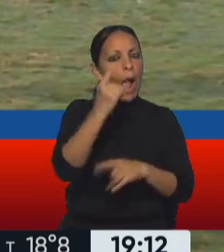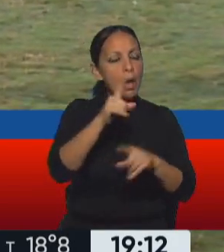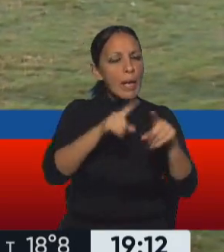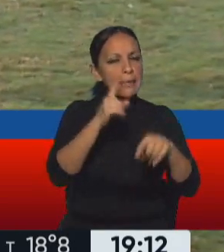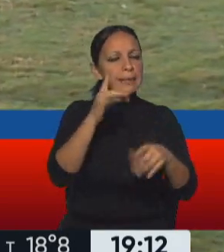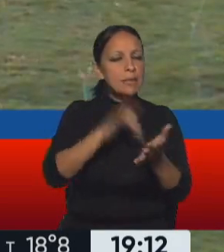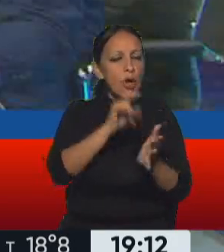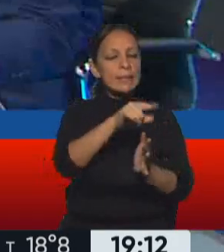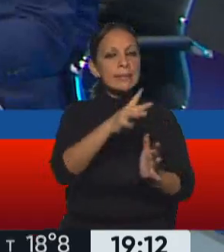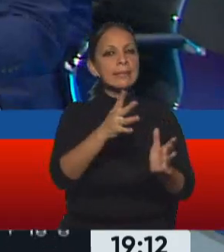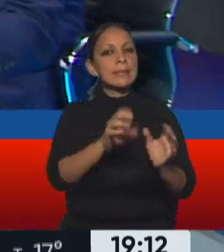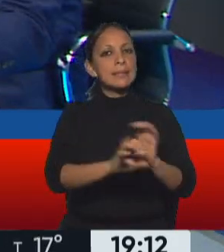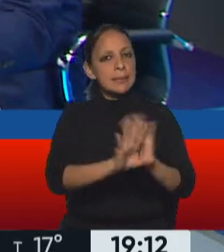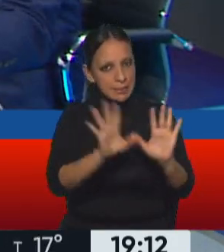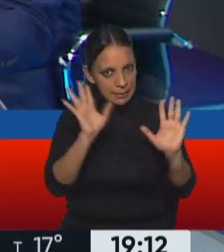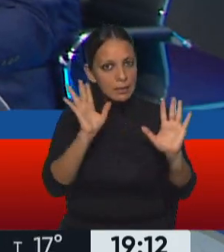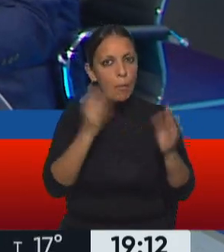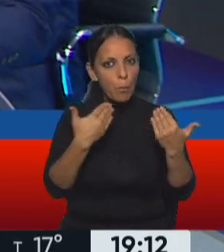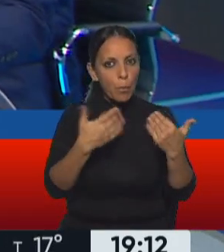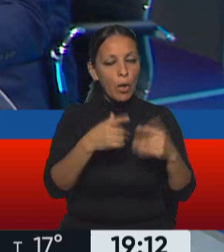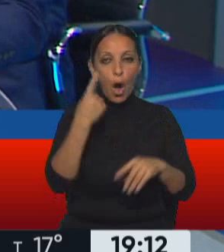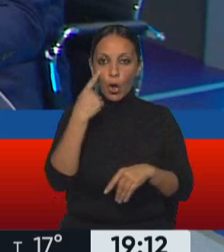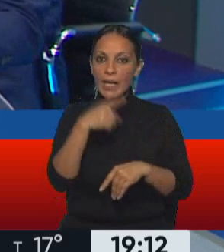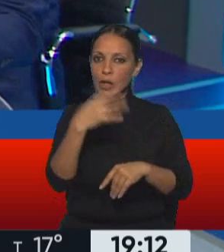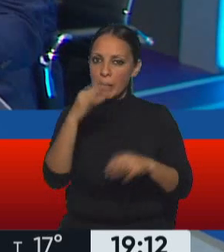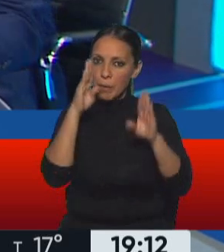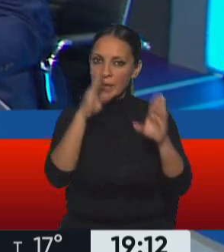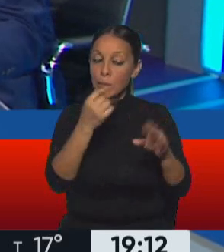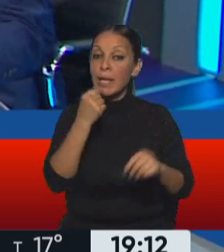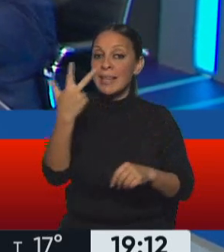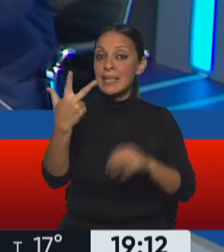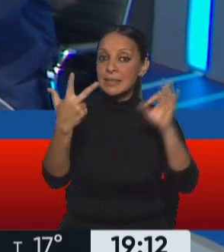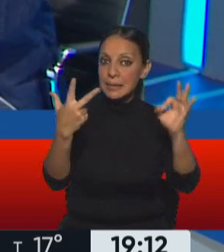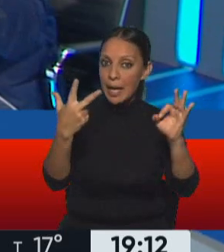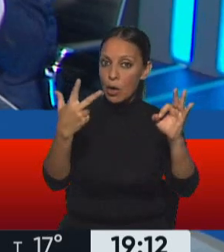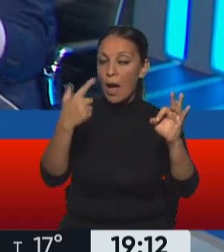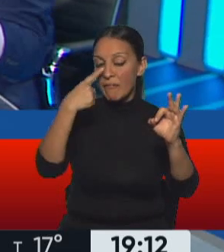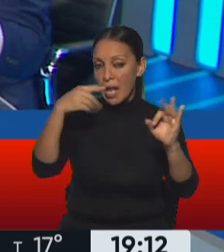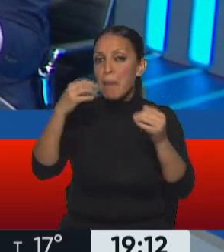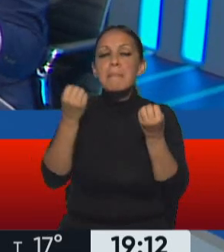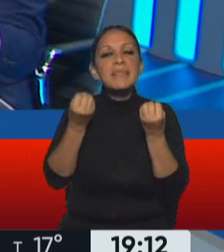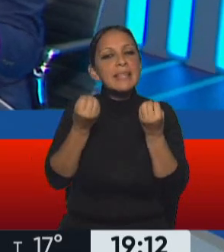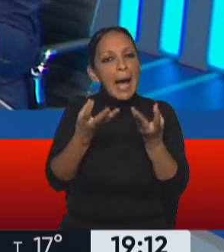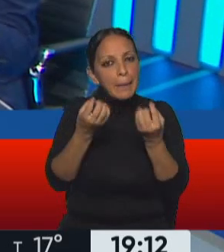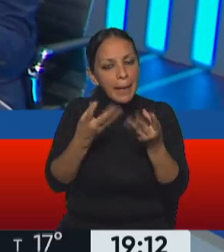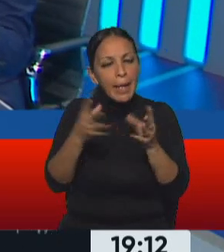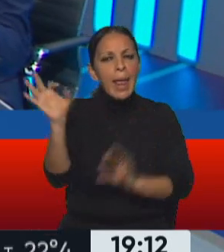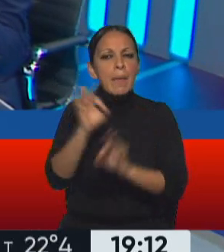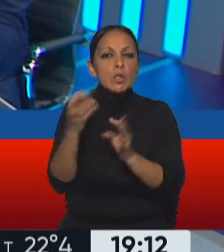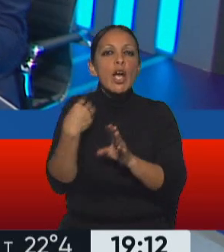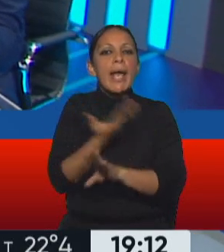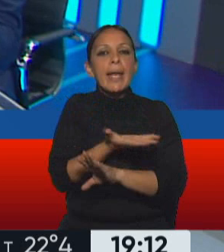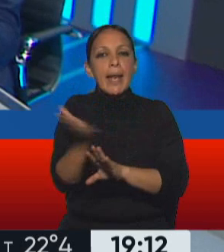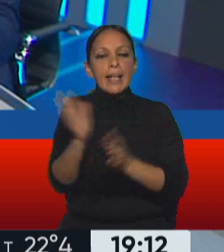una realidad que no nos debe digamos el árbol que no debe tapar el bosque porque este 3 a 0 definitivo es verdad que en la evaluación general de